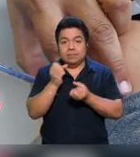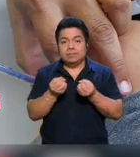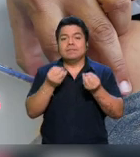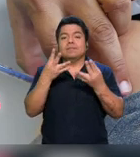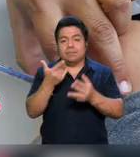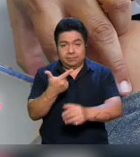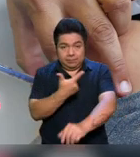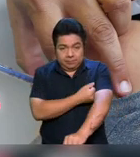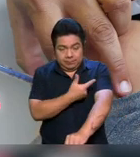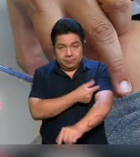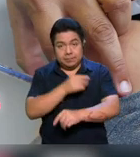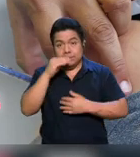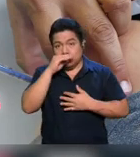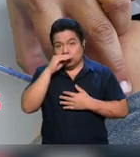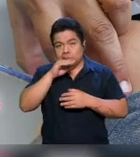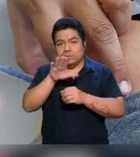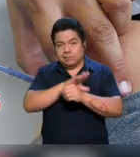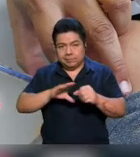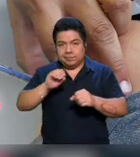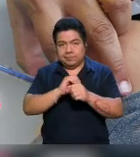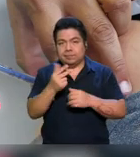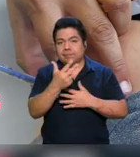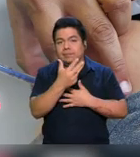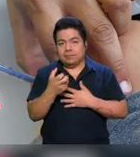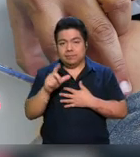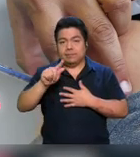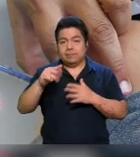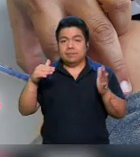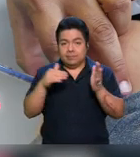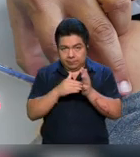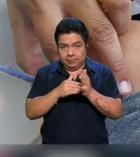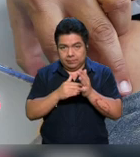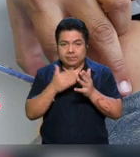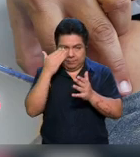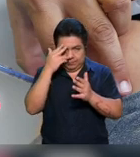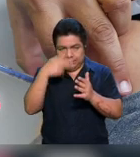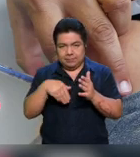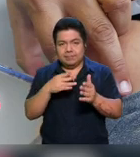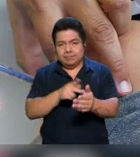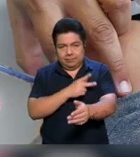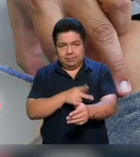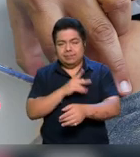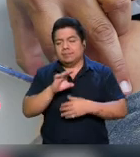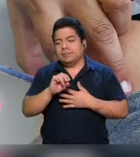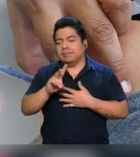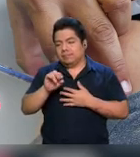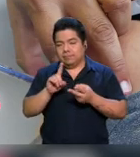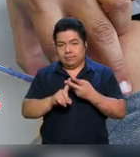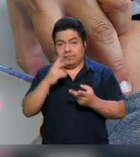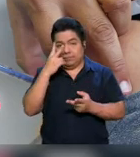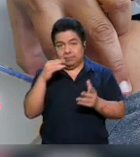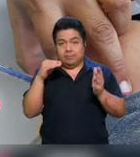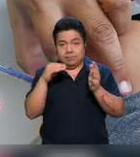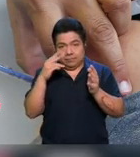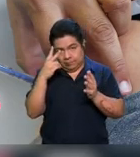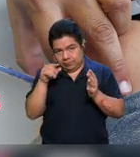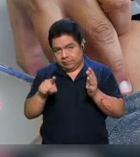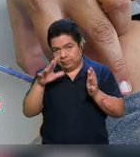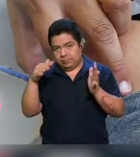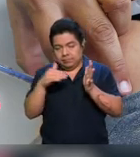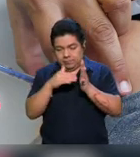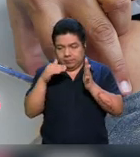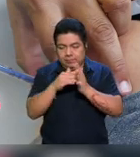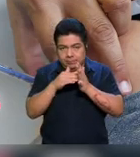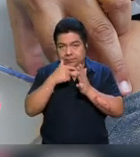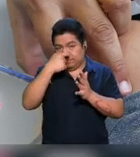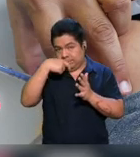en aplicar de forma gratuita un total de 870,000 dosis de refuerzo para COVID-19 y 2.5 millones de vacunas para la